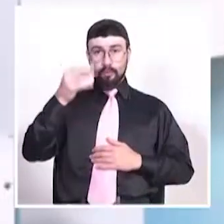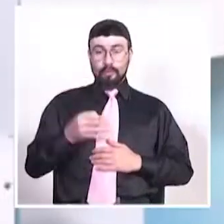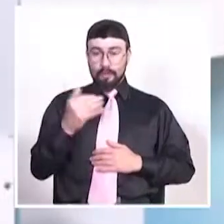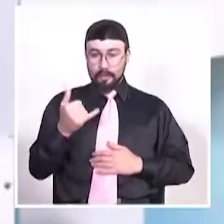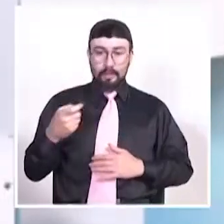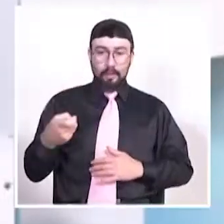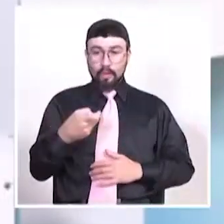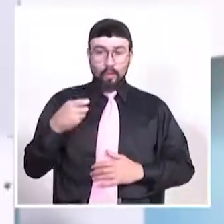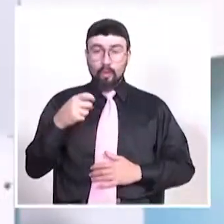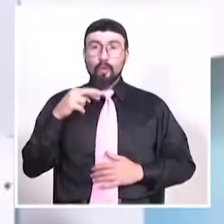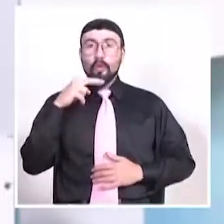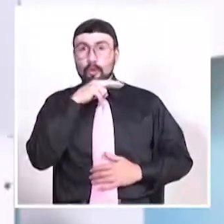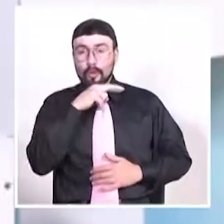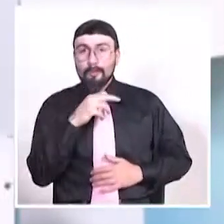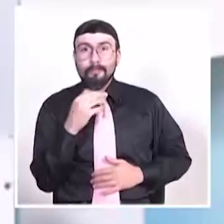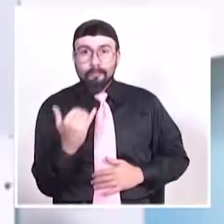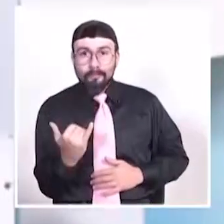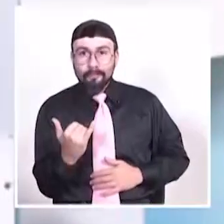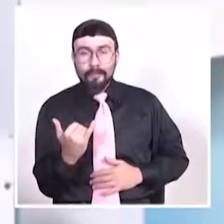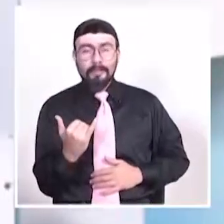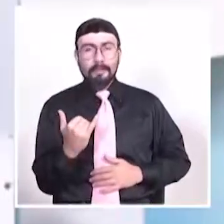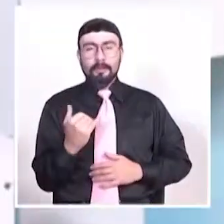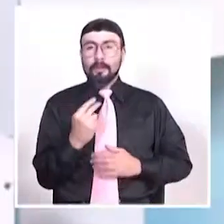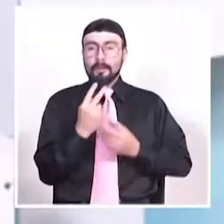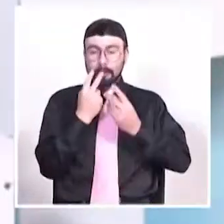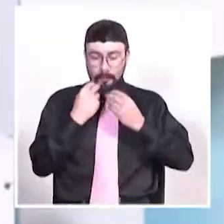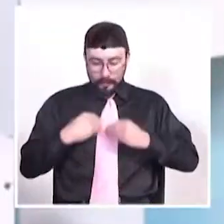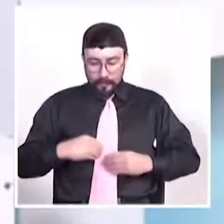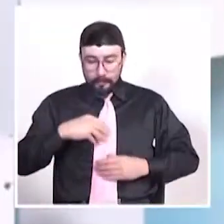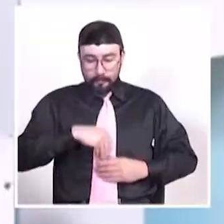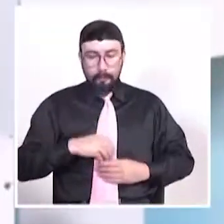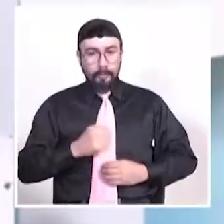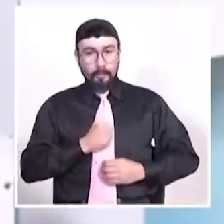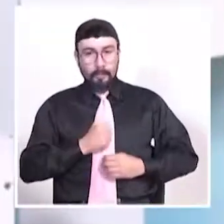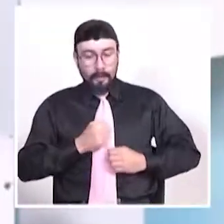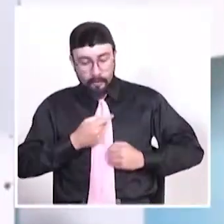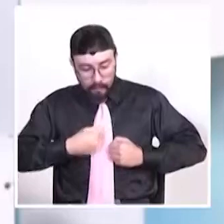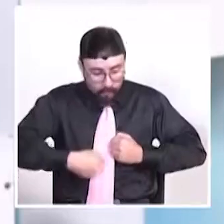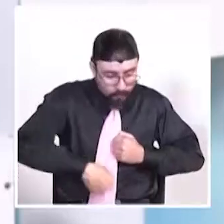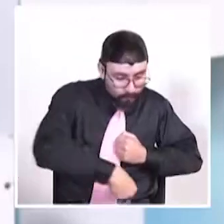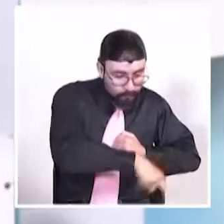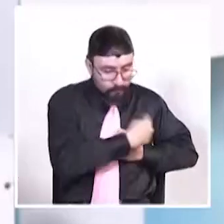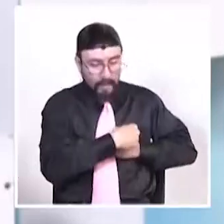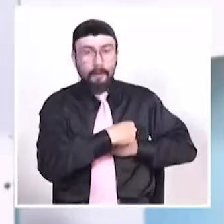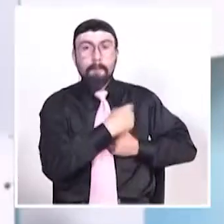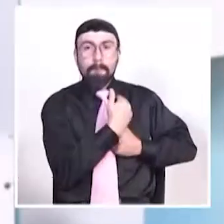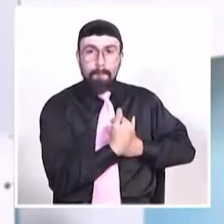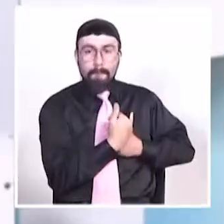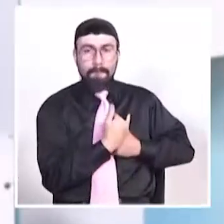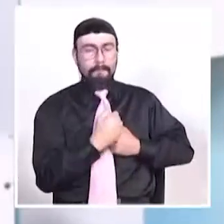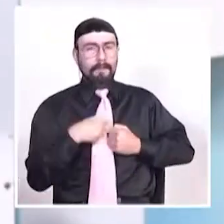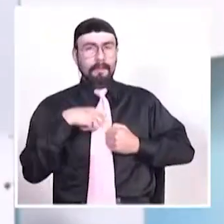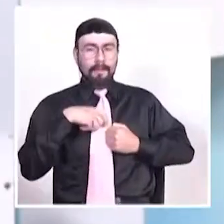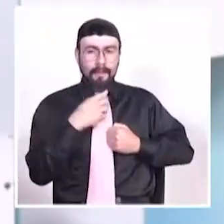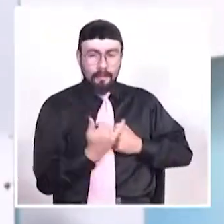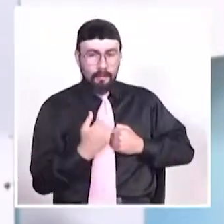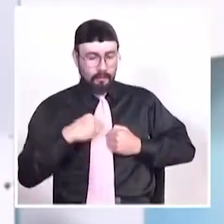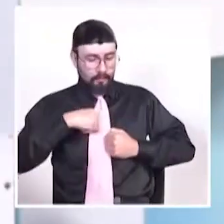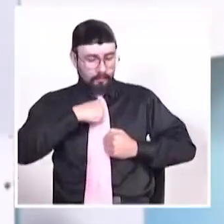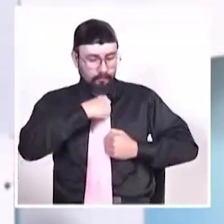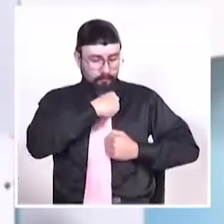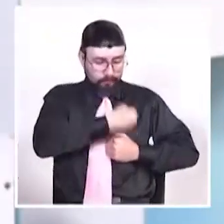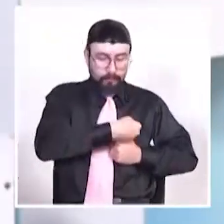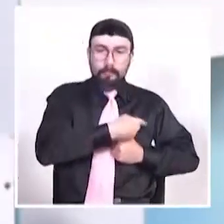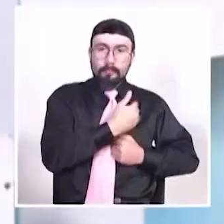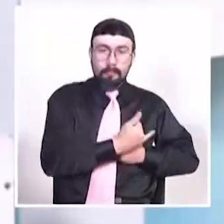rojos lo captan y lo llevan otra vez al corazón, pero al lado izquierdo del corazón, y de ahí, con cada latido de ese ventrículo